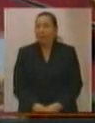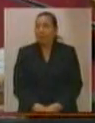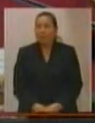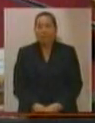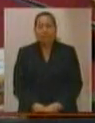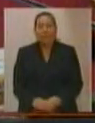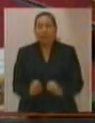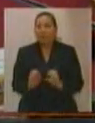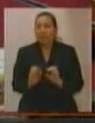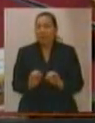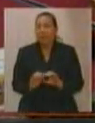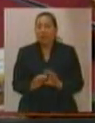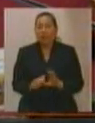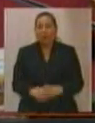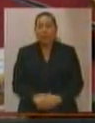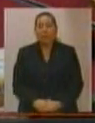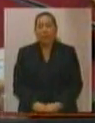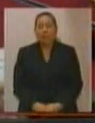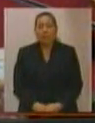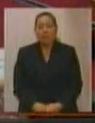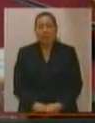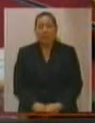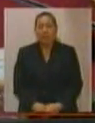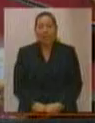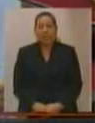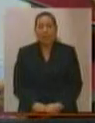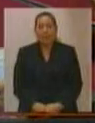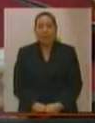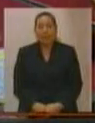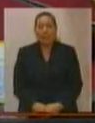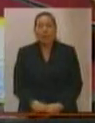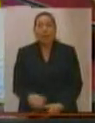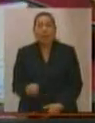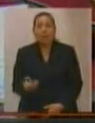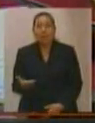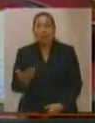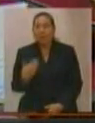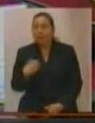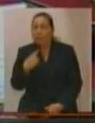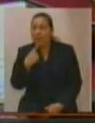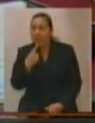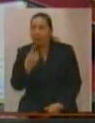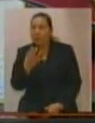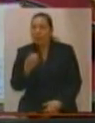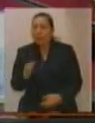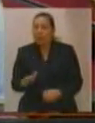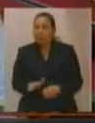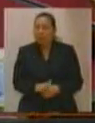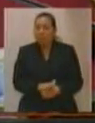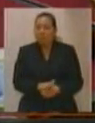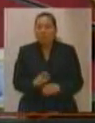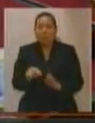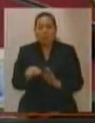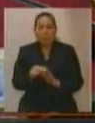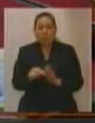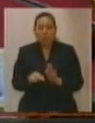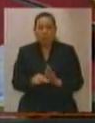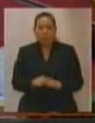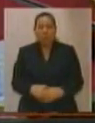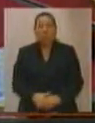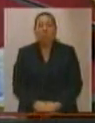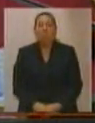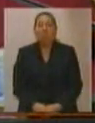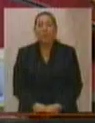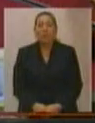termina de quedar claro, presidente, sobre todo porque además aquello que se nos ha dicho que se quiere cubrir o que se quiere normar,